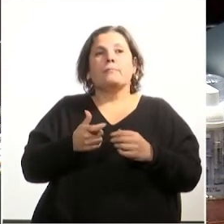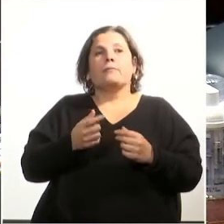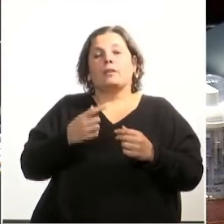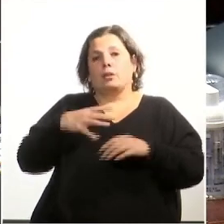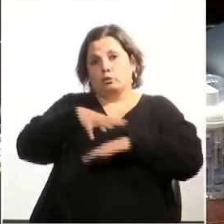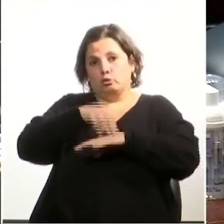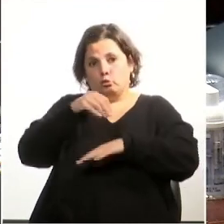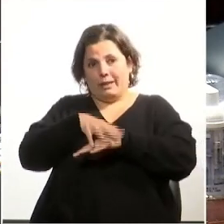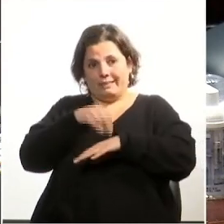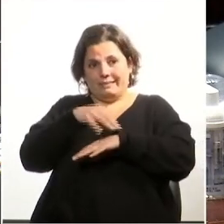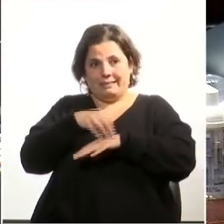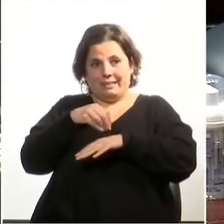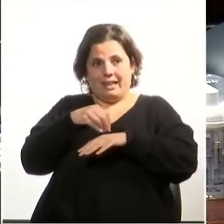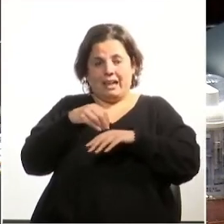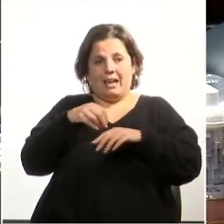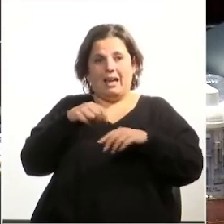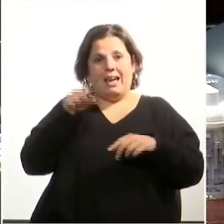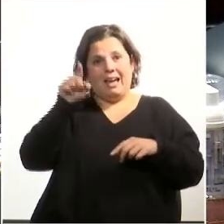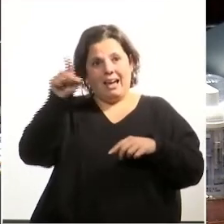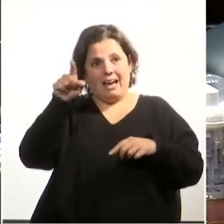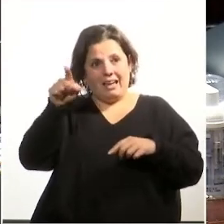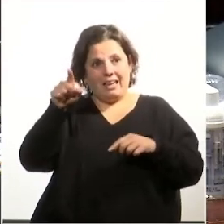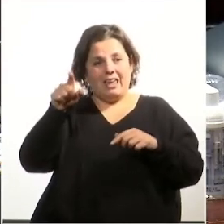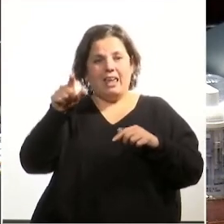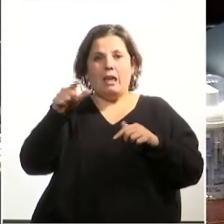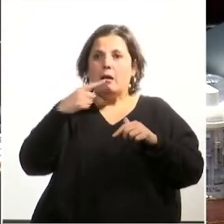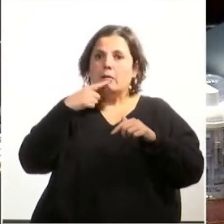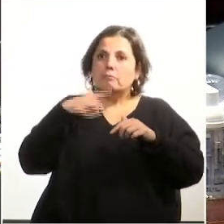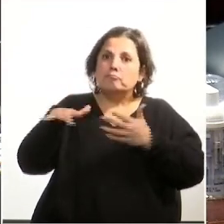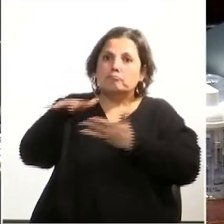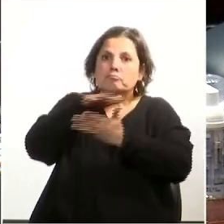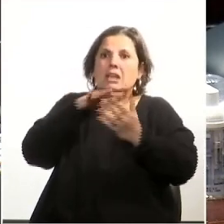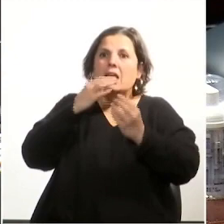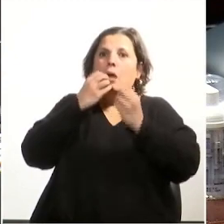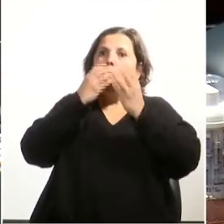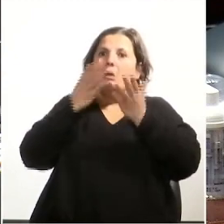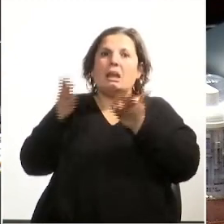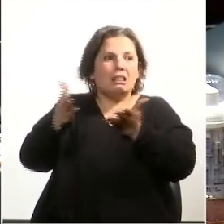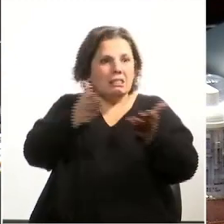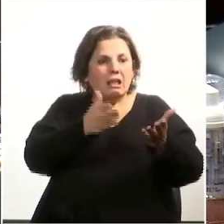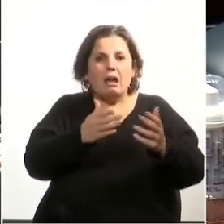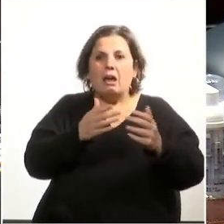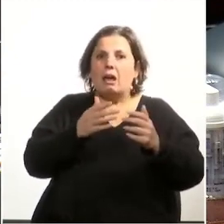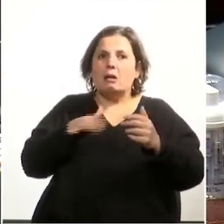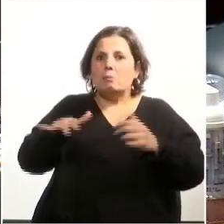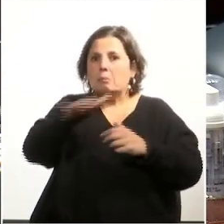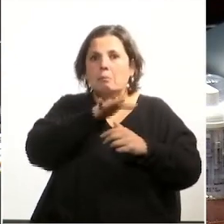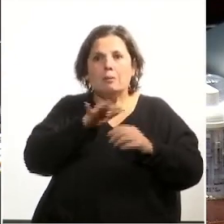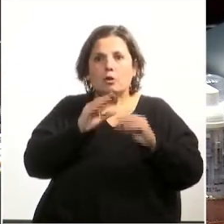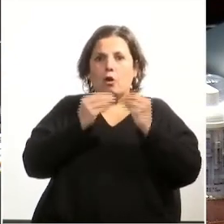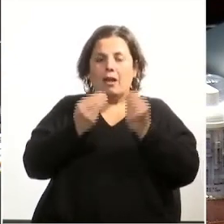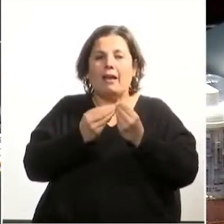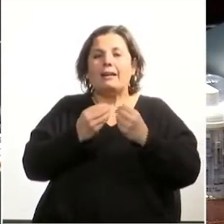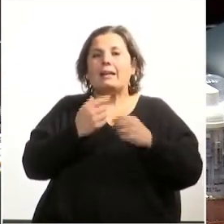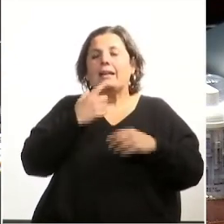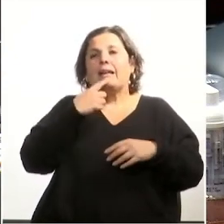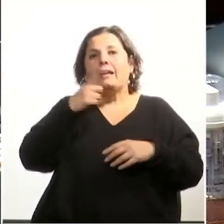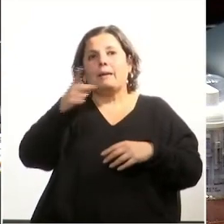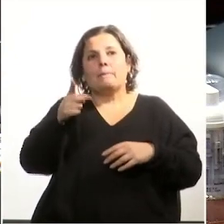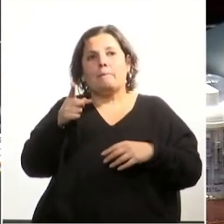Que en Suecia, un país donde reina un estado de bienestar casi absoluto,